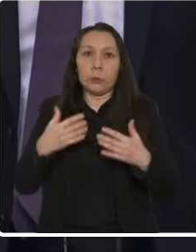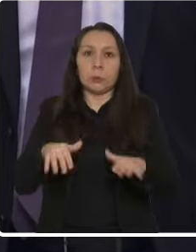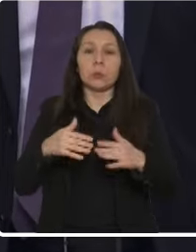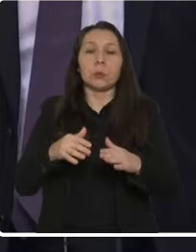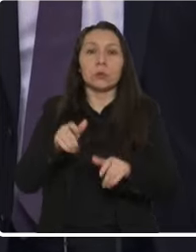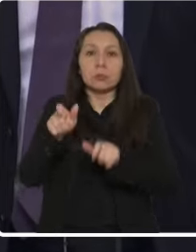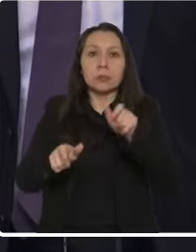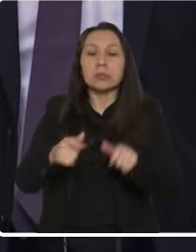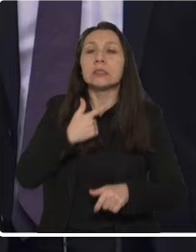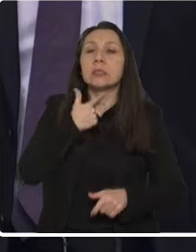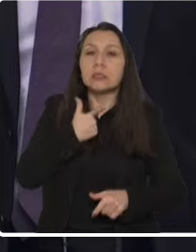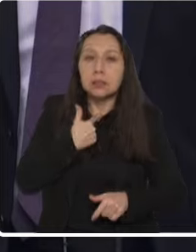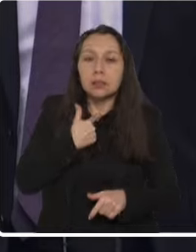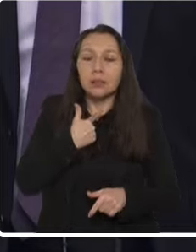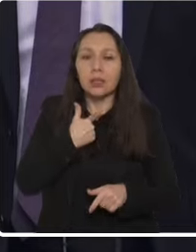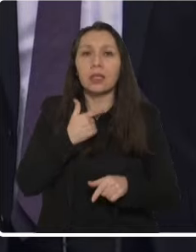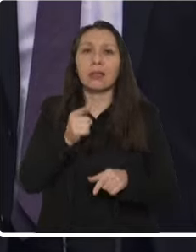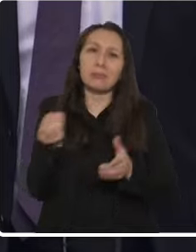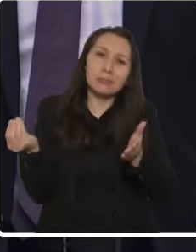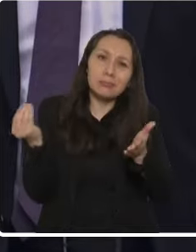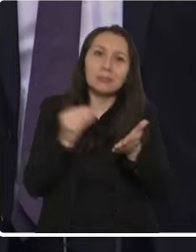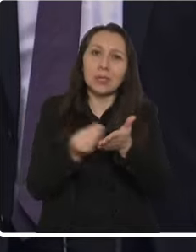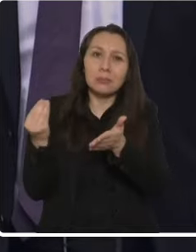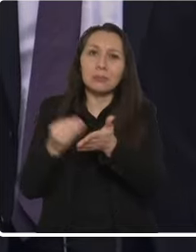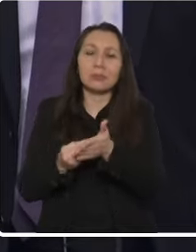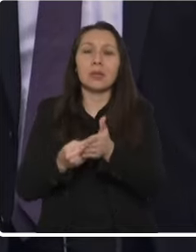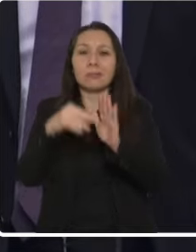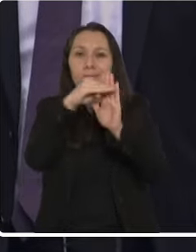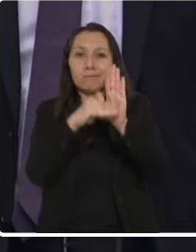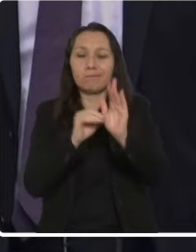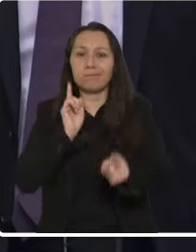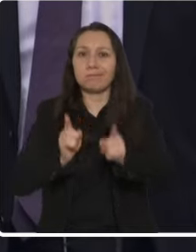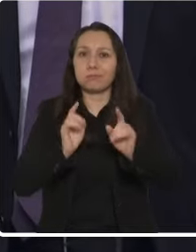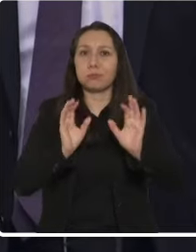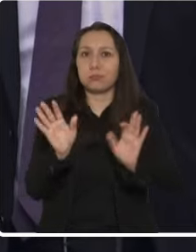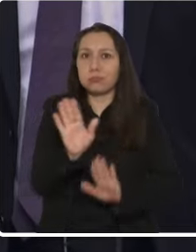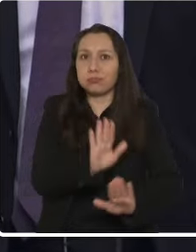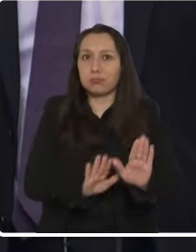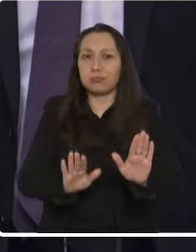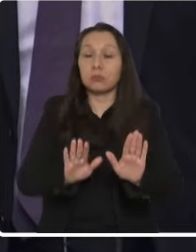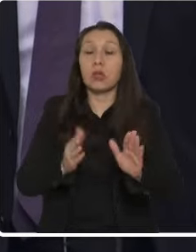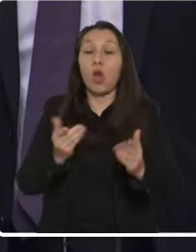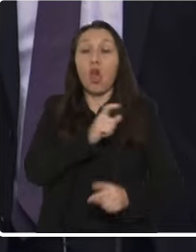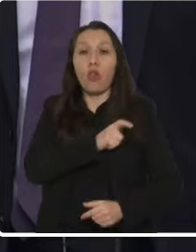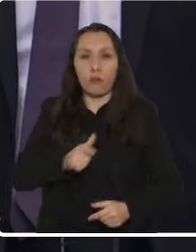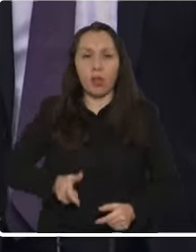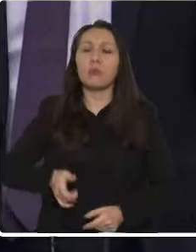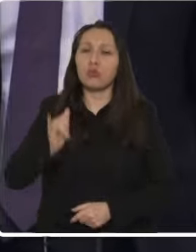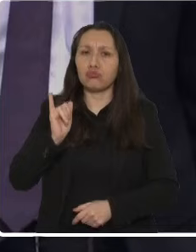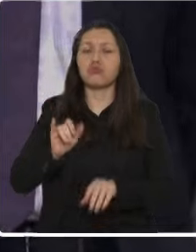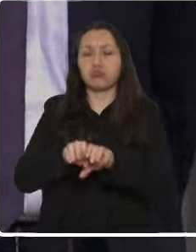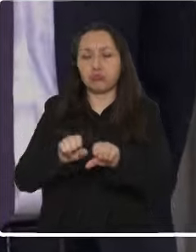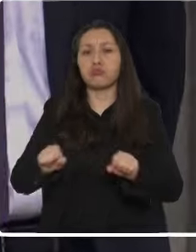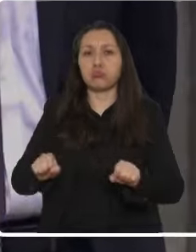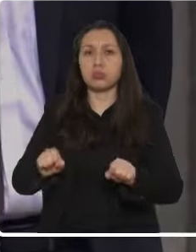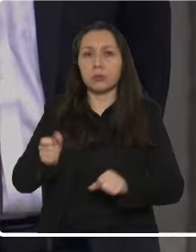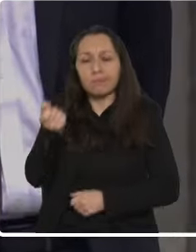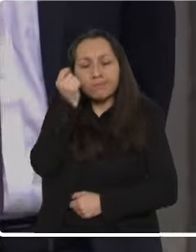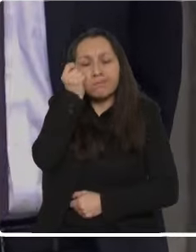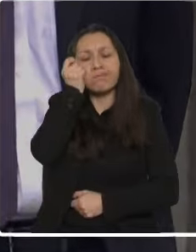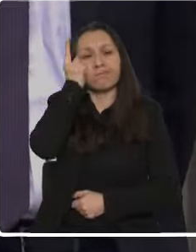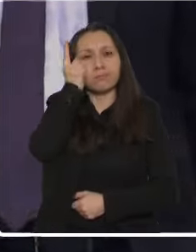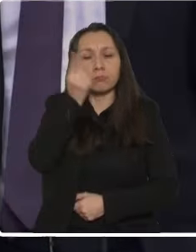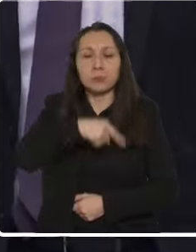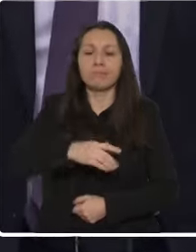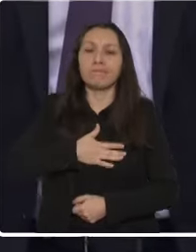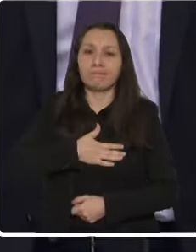hay interés de que se refuercen las medidas que se han ido tomando. Eso, como gobierno, lo compartimos, lo comprendemos